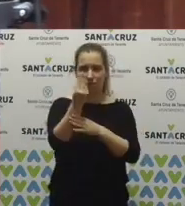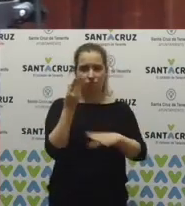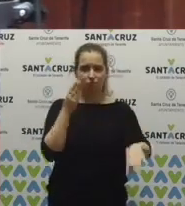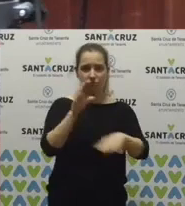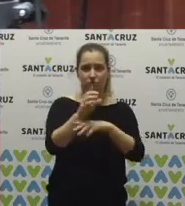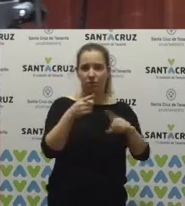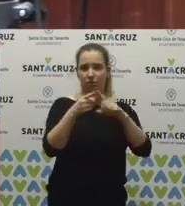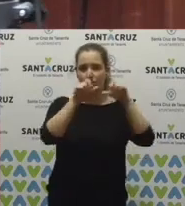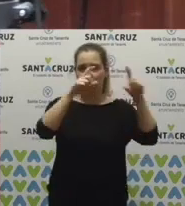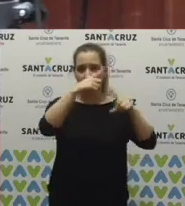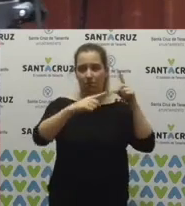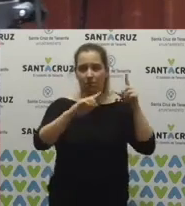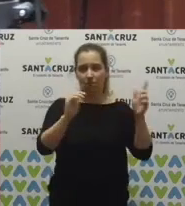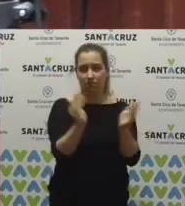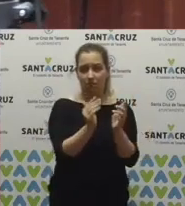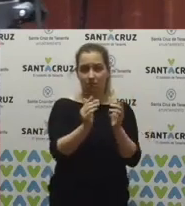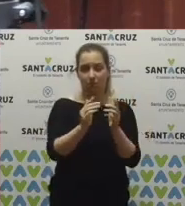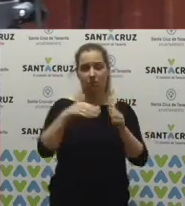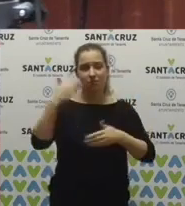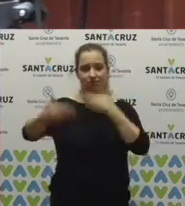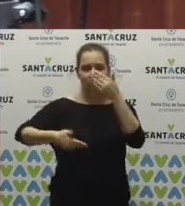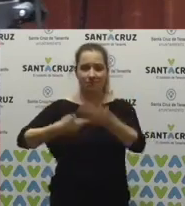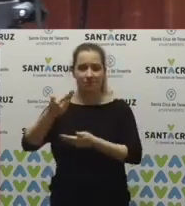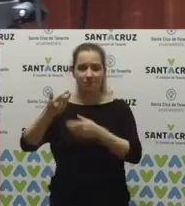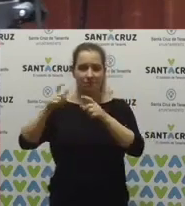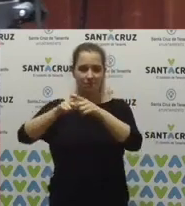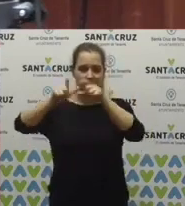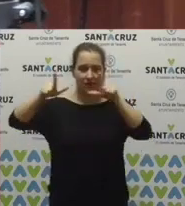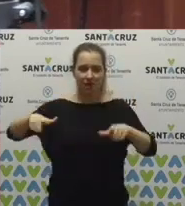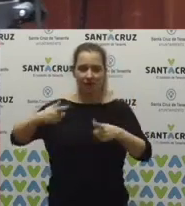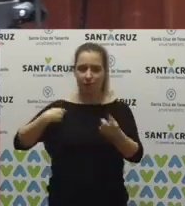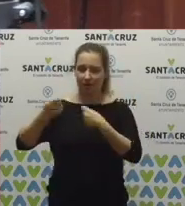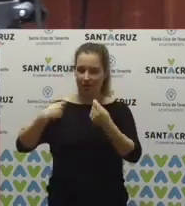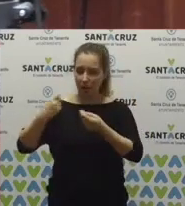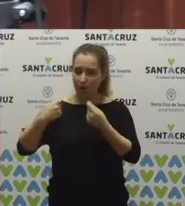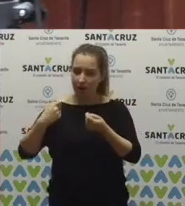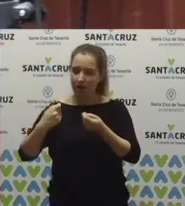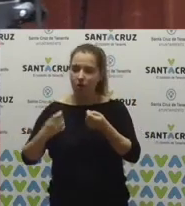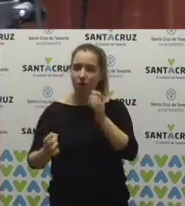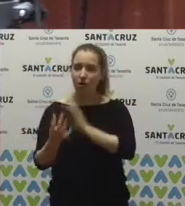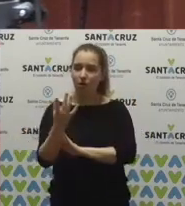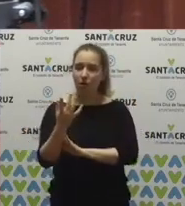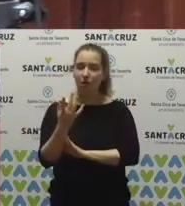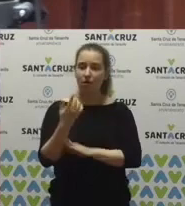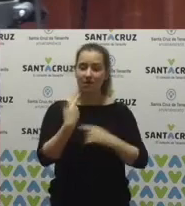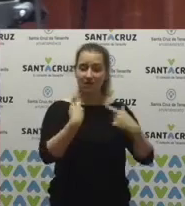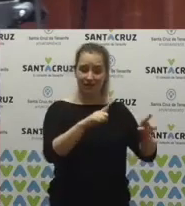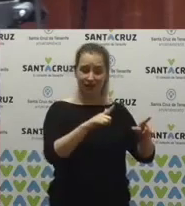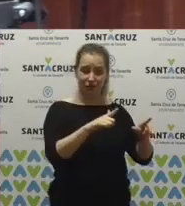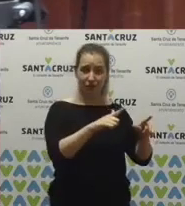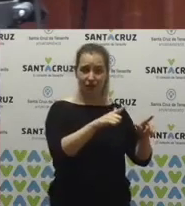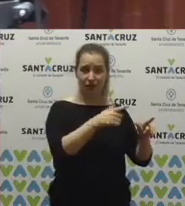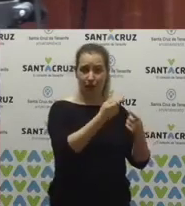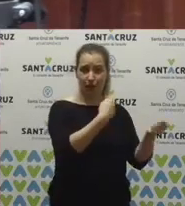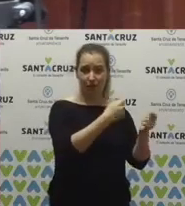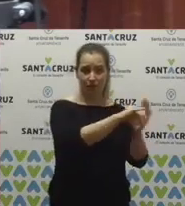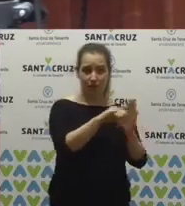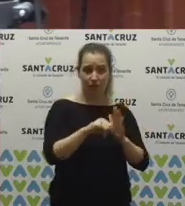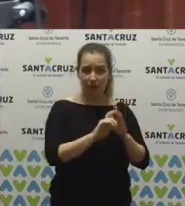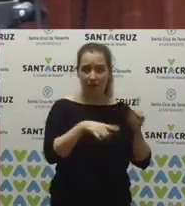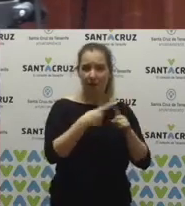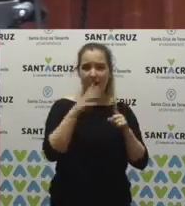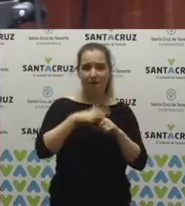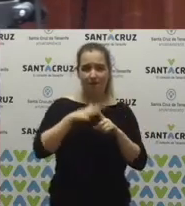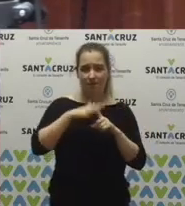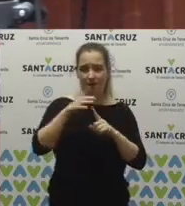marcha de la plataforma de commerce puesta en marcha del apoyo de campaña de apoyo fortalecimiento del comercio de proximidad pago de las facturas pendientes